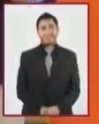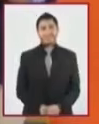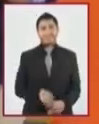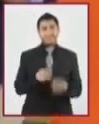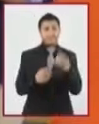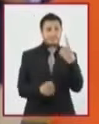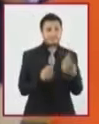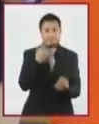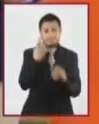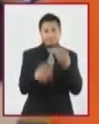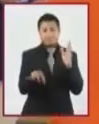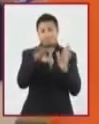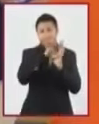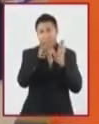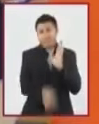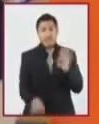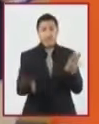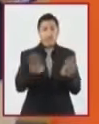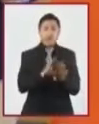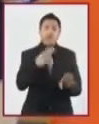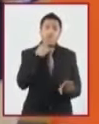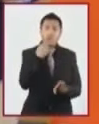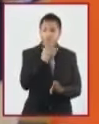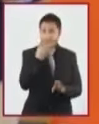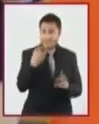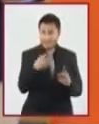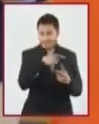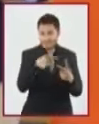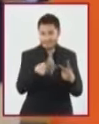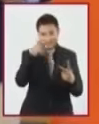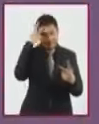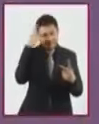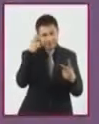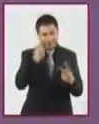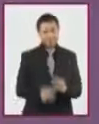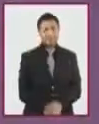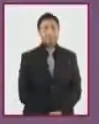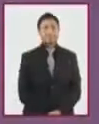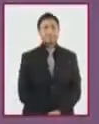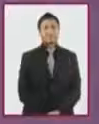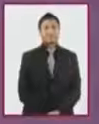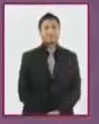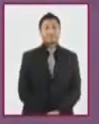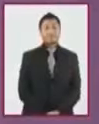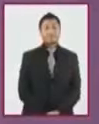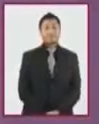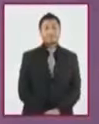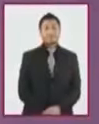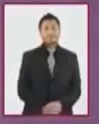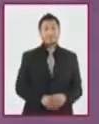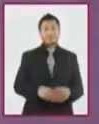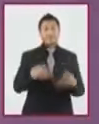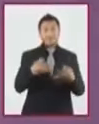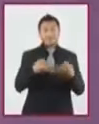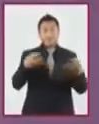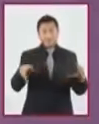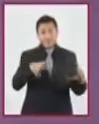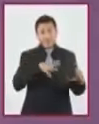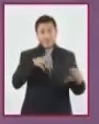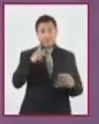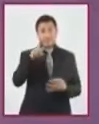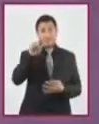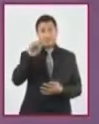y algunos ejemplos de aplicaciones de estos conceptos. La corteza de la Tierra está conformada por las